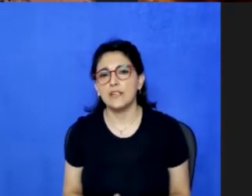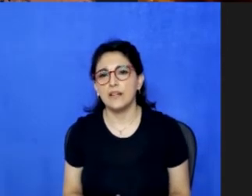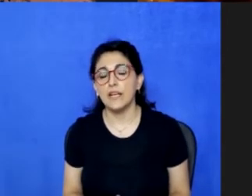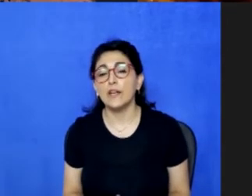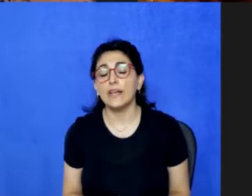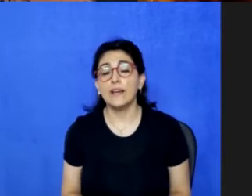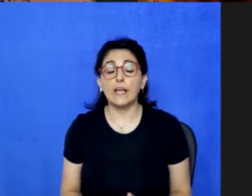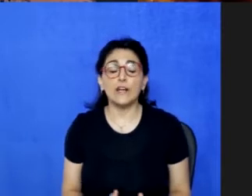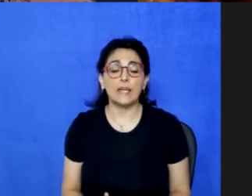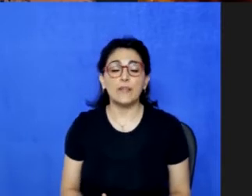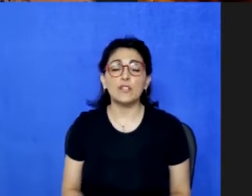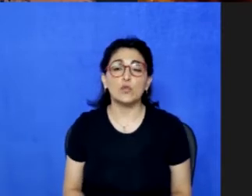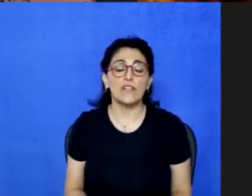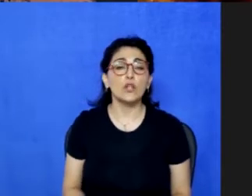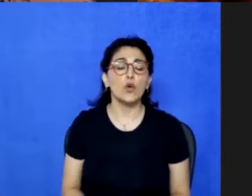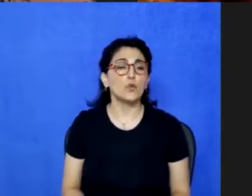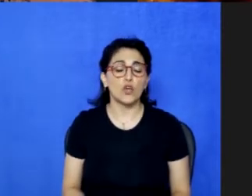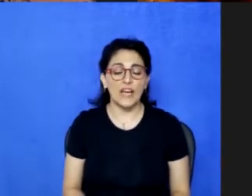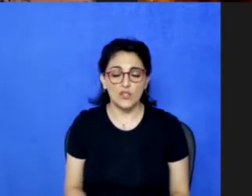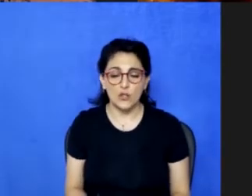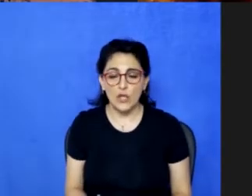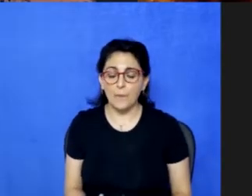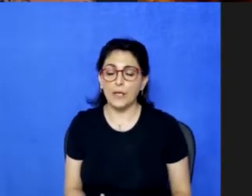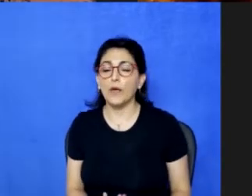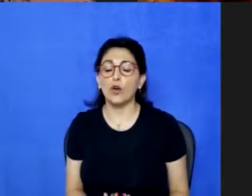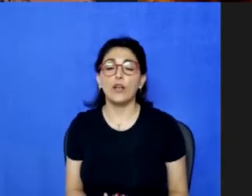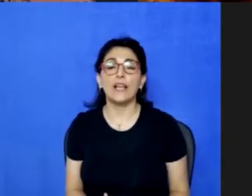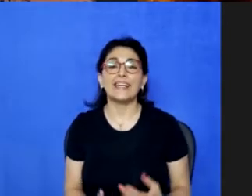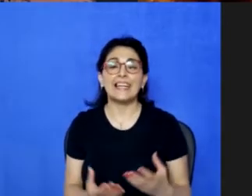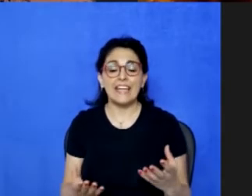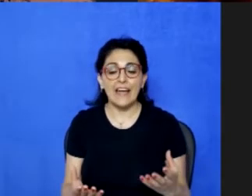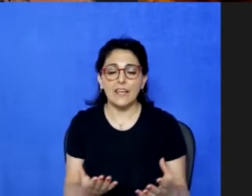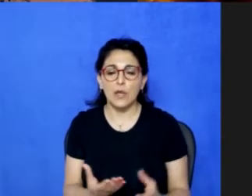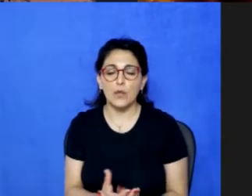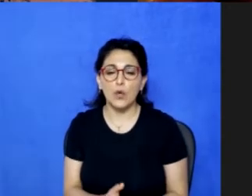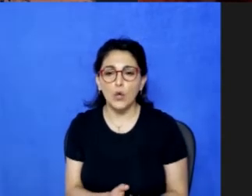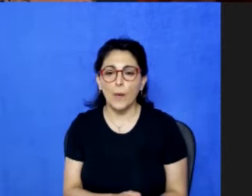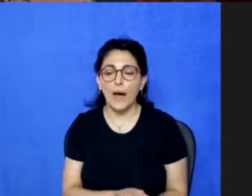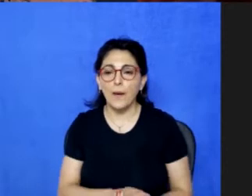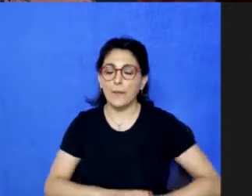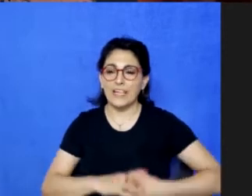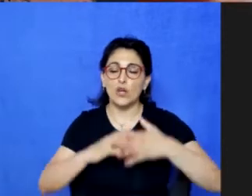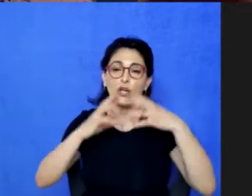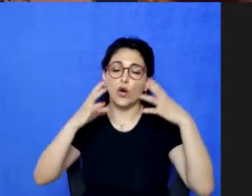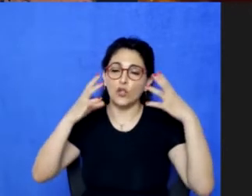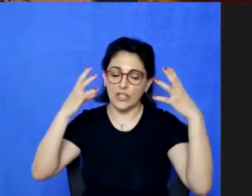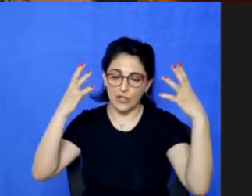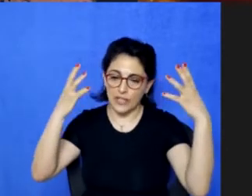Sí, que es lo que termina sucediendo en muchos casos. Pero bueno, la realidad es que cuando uno va, para